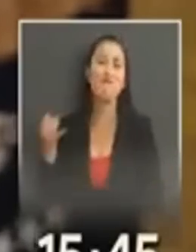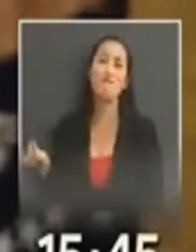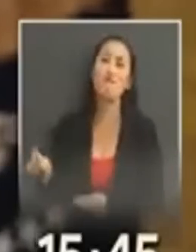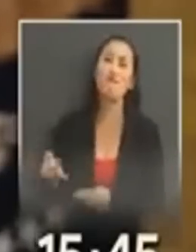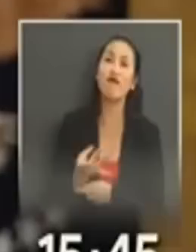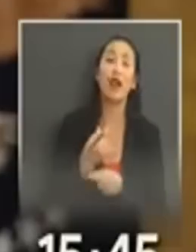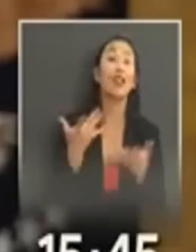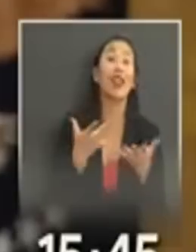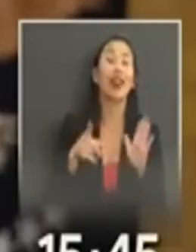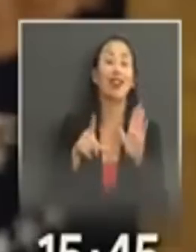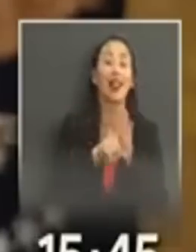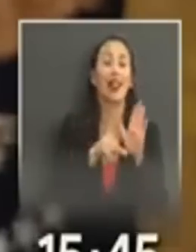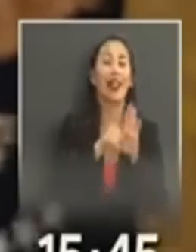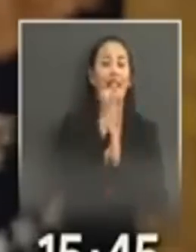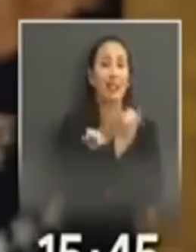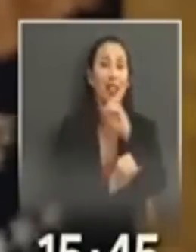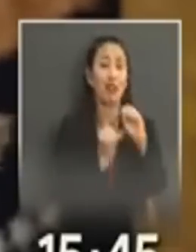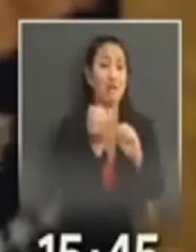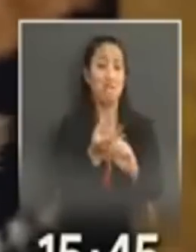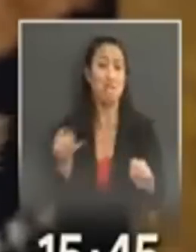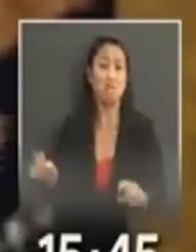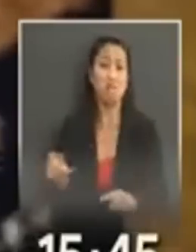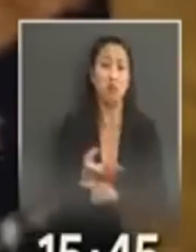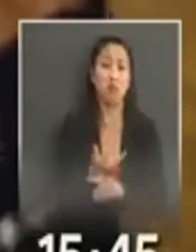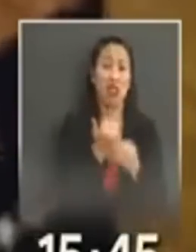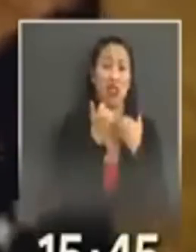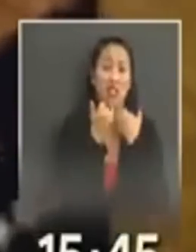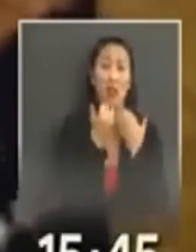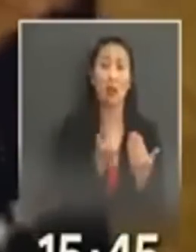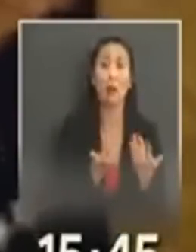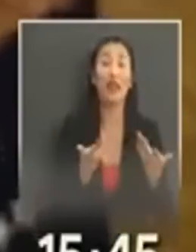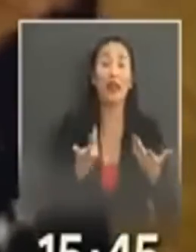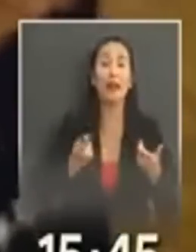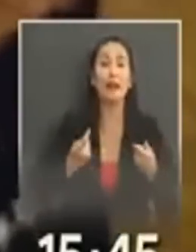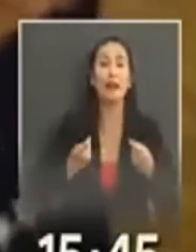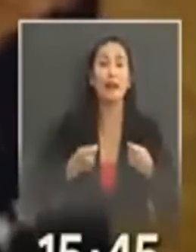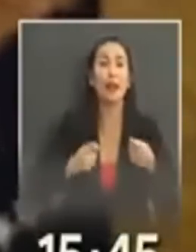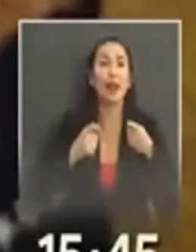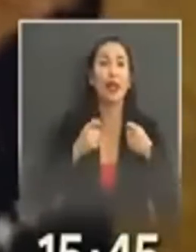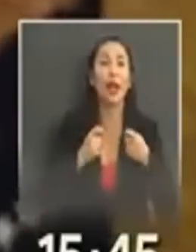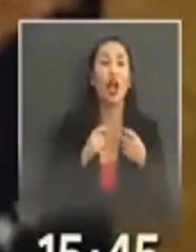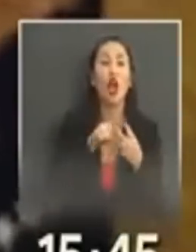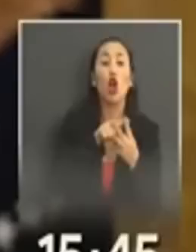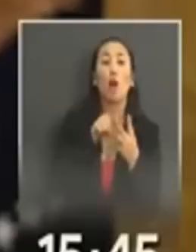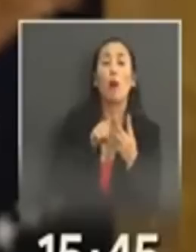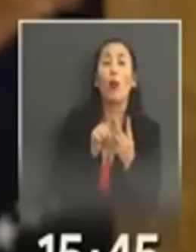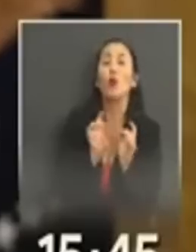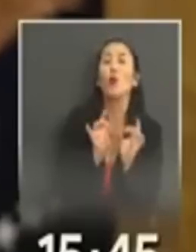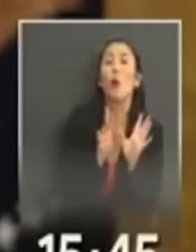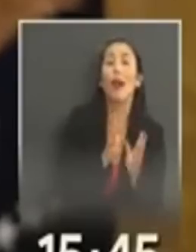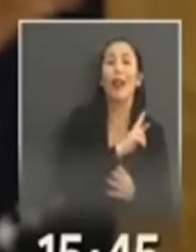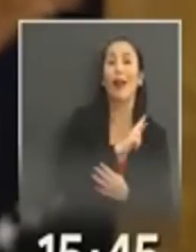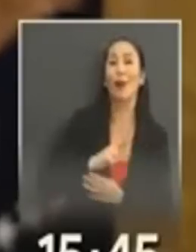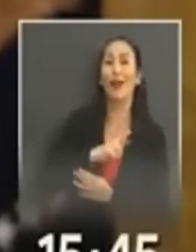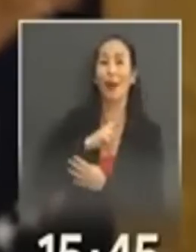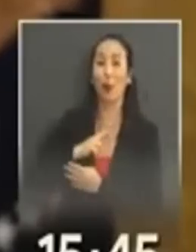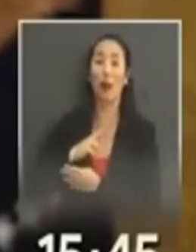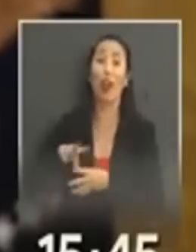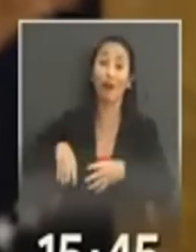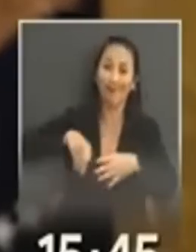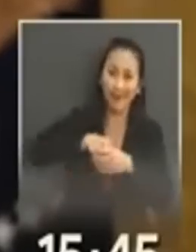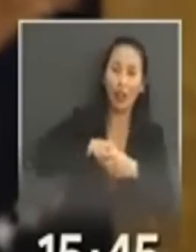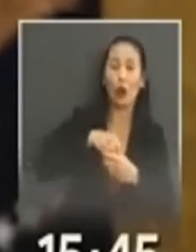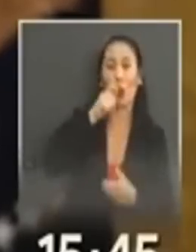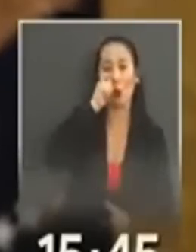gobierno fracasado como lo han llamado al gobierno de Este dictador Nicolás Maduro también han asegurado que si quieren un cambio de gobierno y que si es necesario